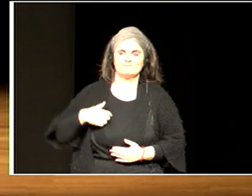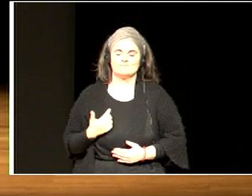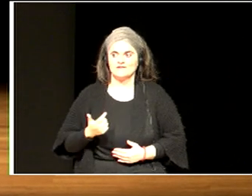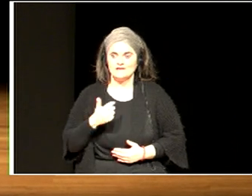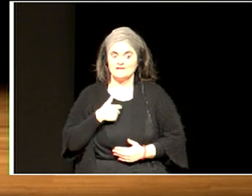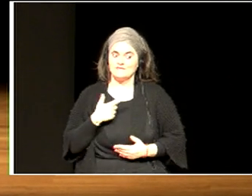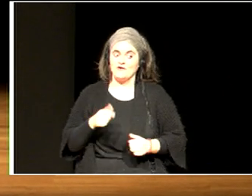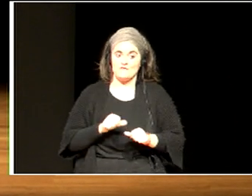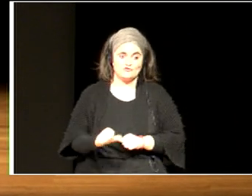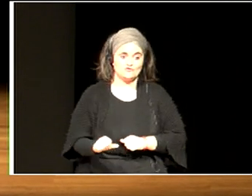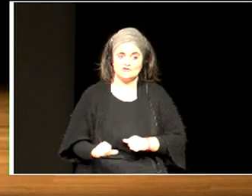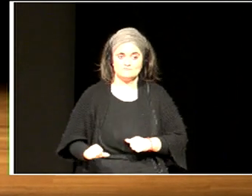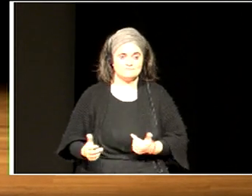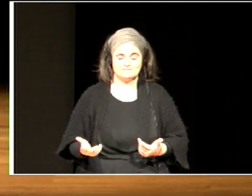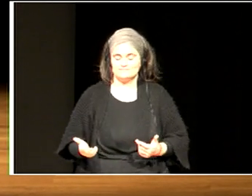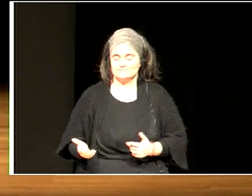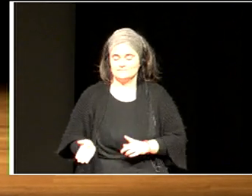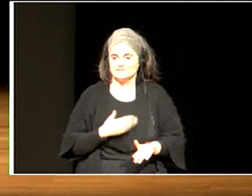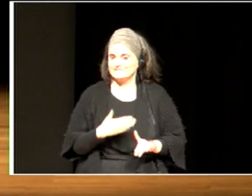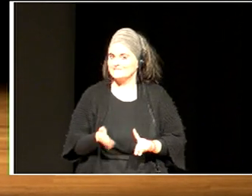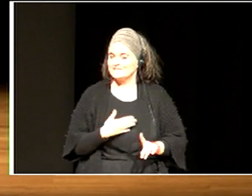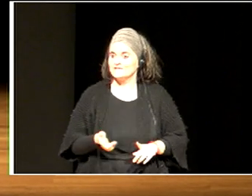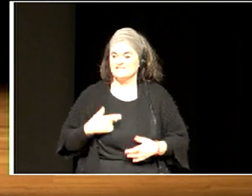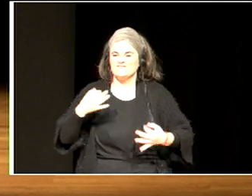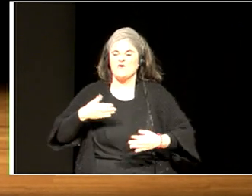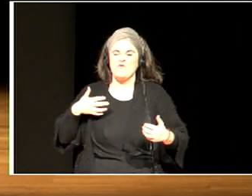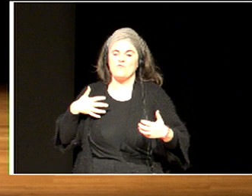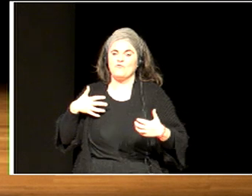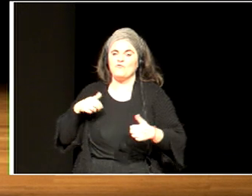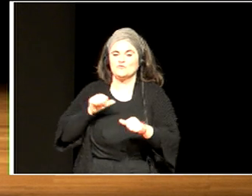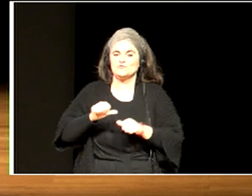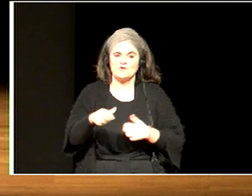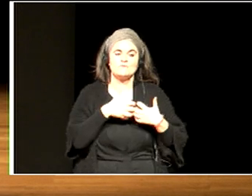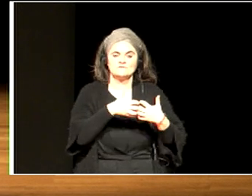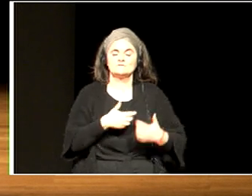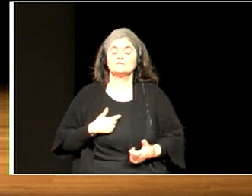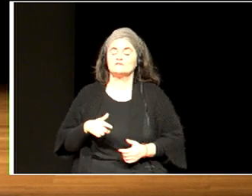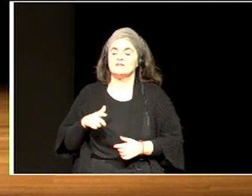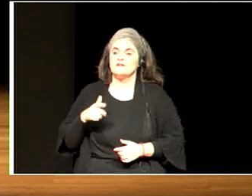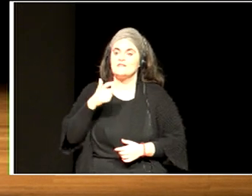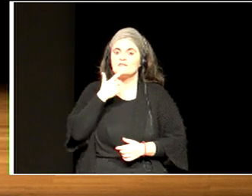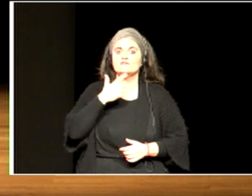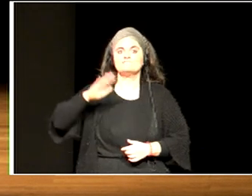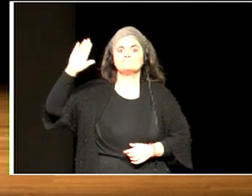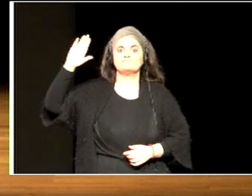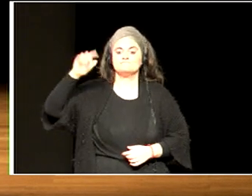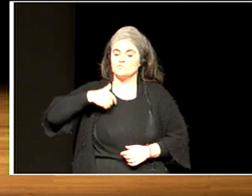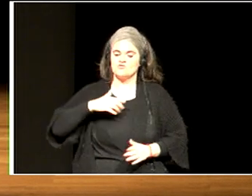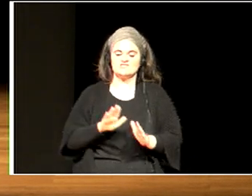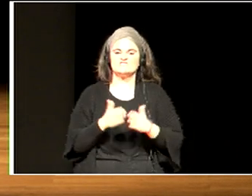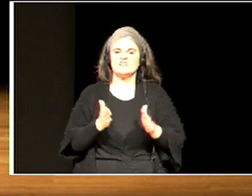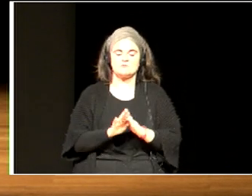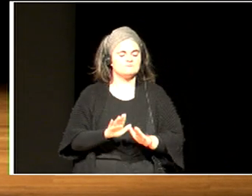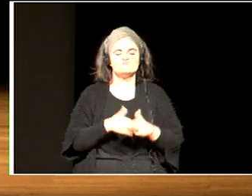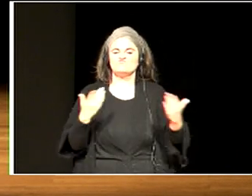el carné de identidad pero que será una mujer luchadora toda su vida ya la veo allí se levantó y dijo yo no abro ya este libro